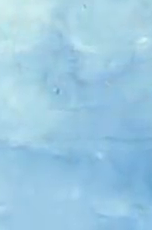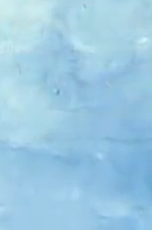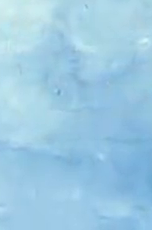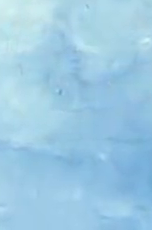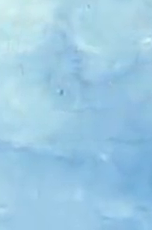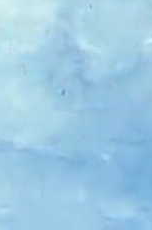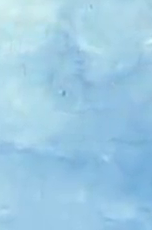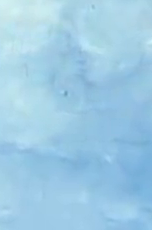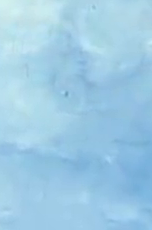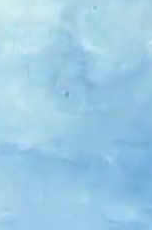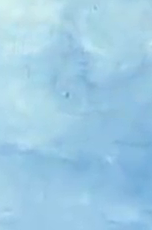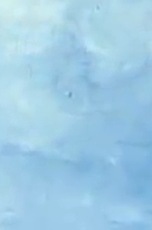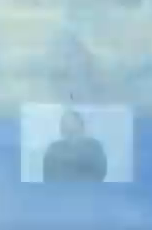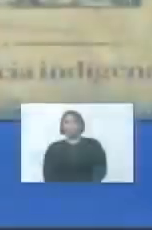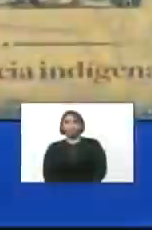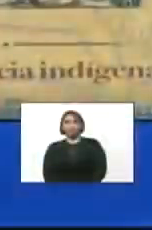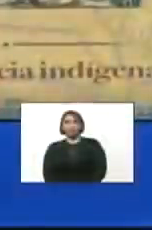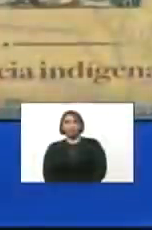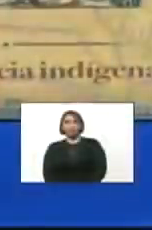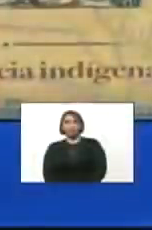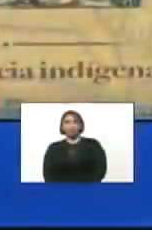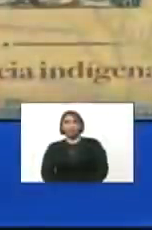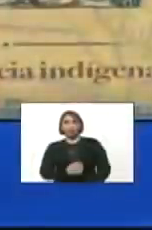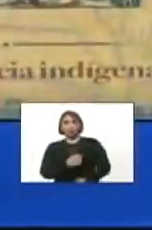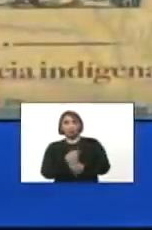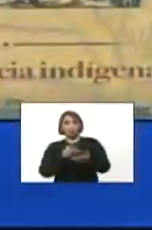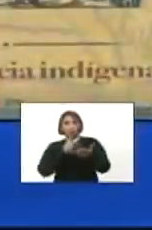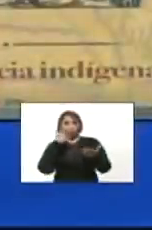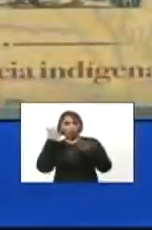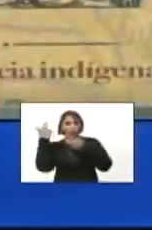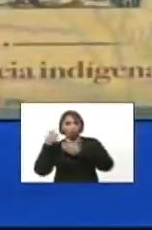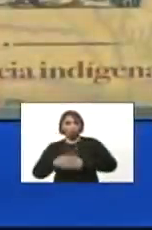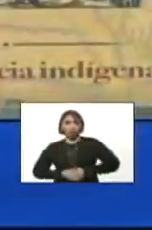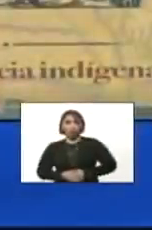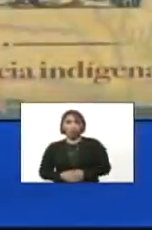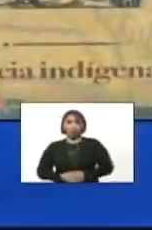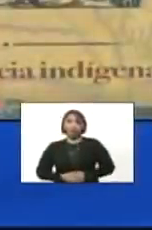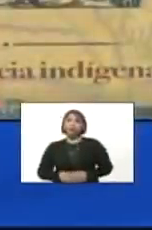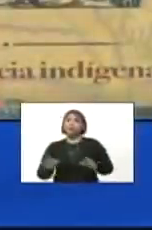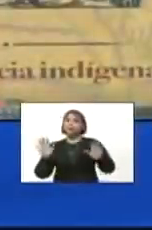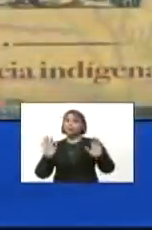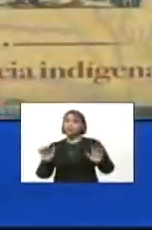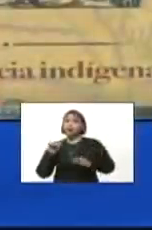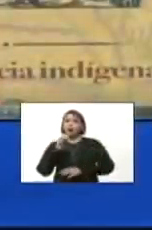esta obra de César Rengifo, el guerrero le dice, ¡ah, Curayú!